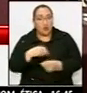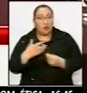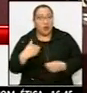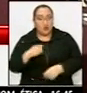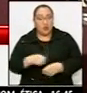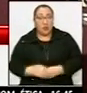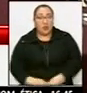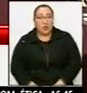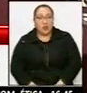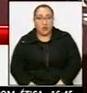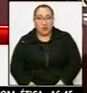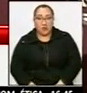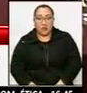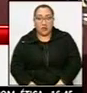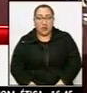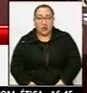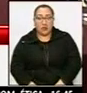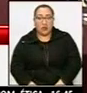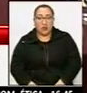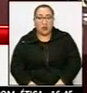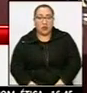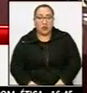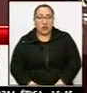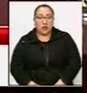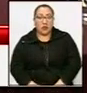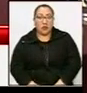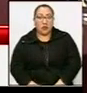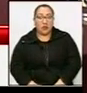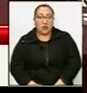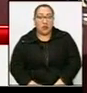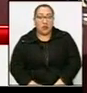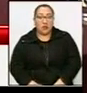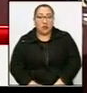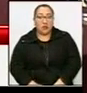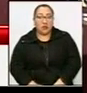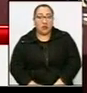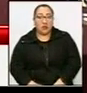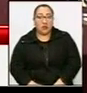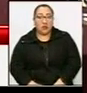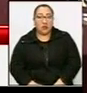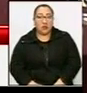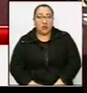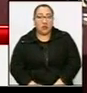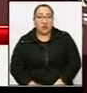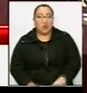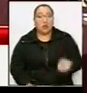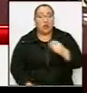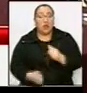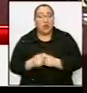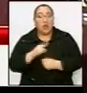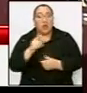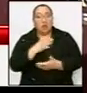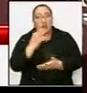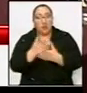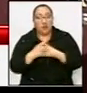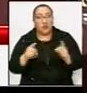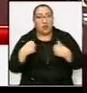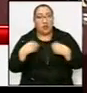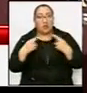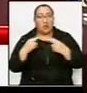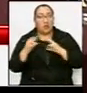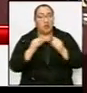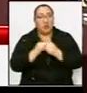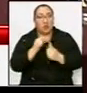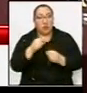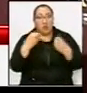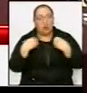estamos aquí, ministro, venimos de cada región con cada problemática distinta. Ya nosotros hemos tenido la suerte de conversar con